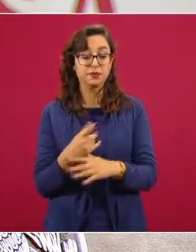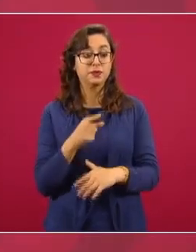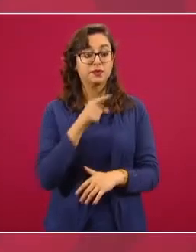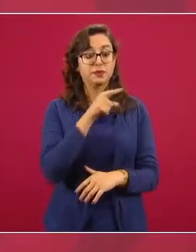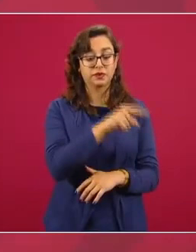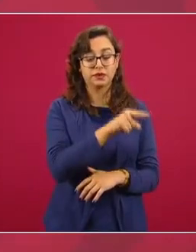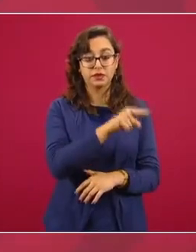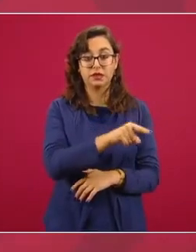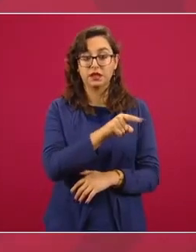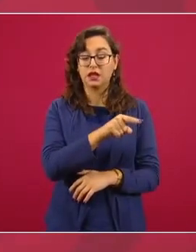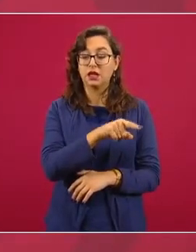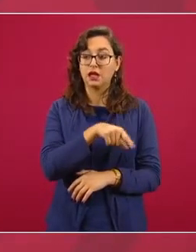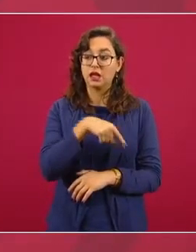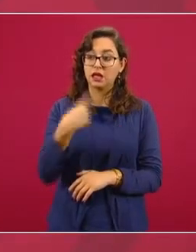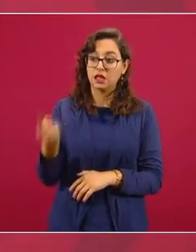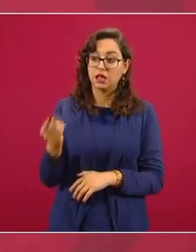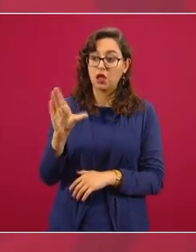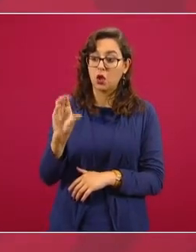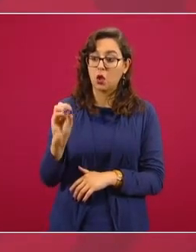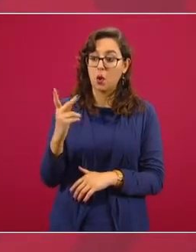Coparmex,